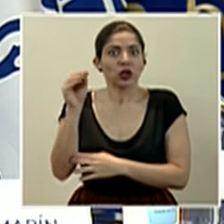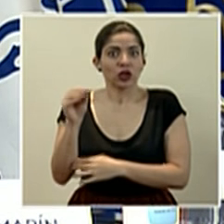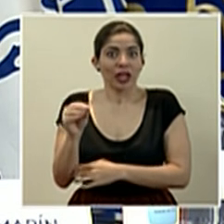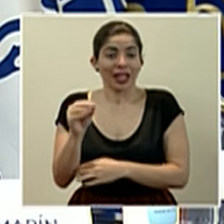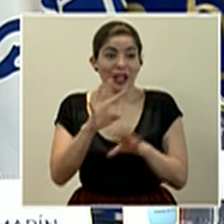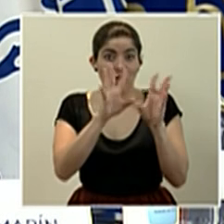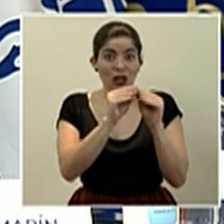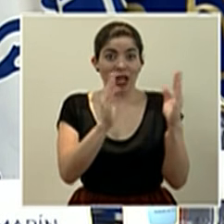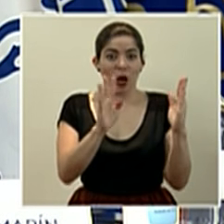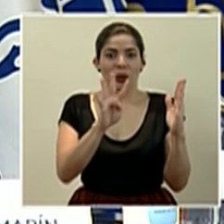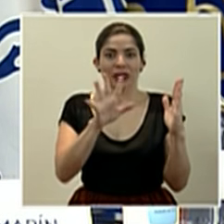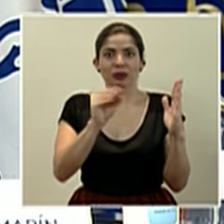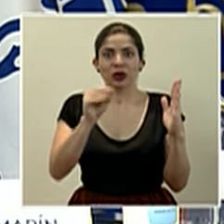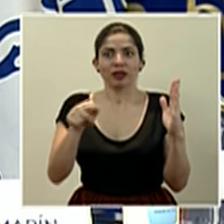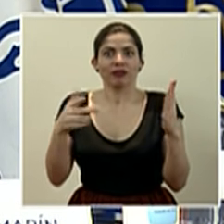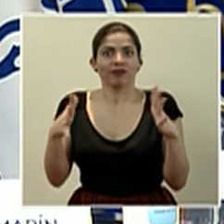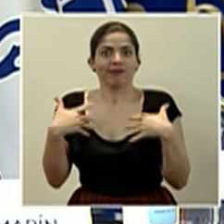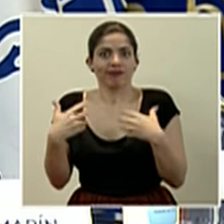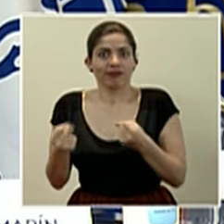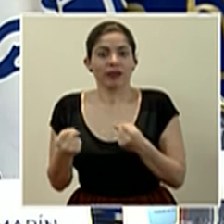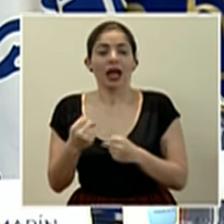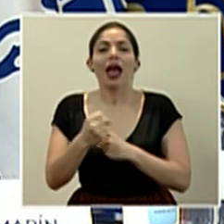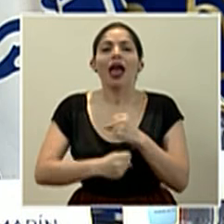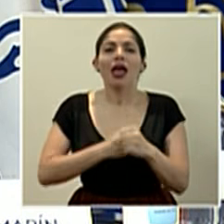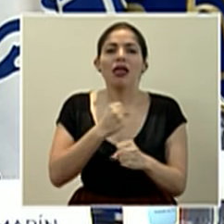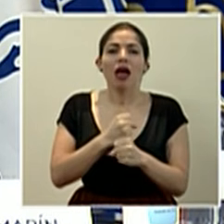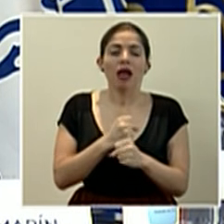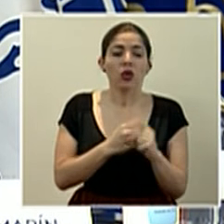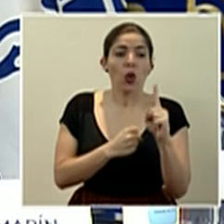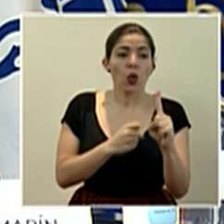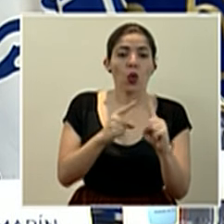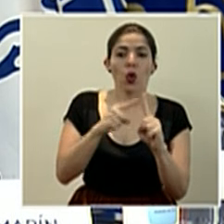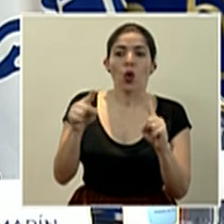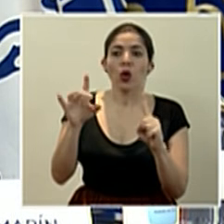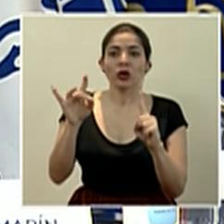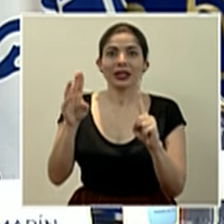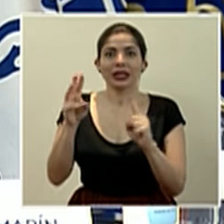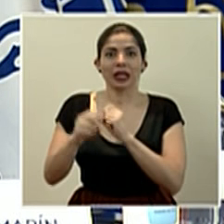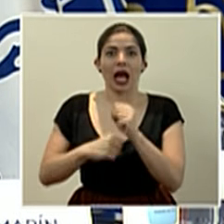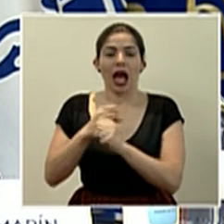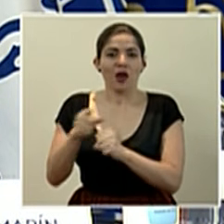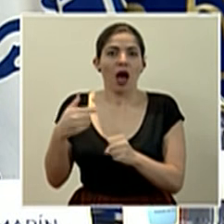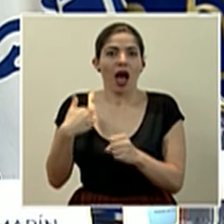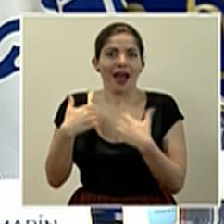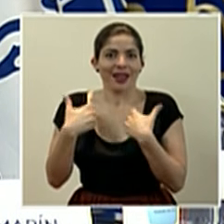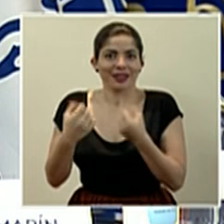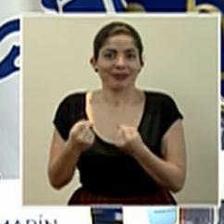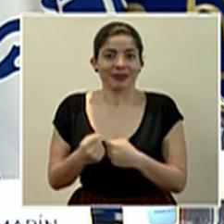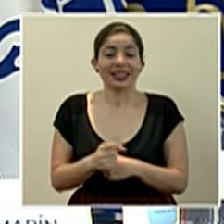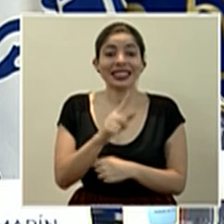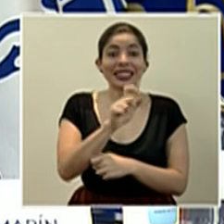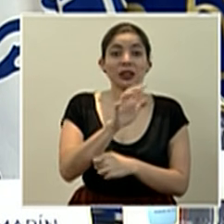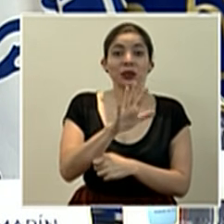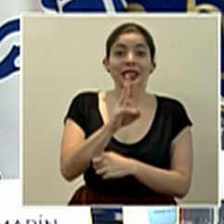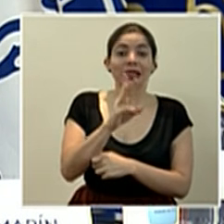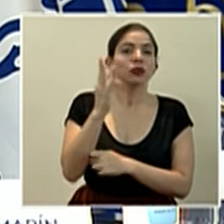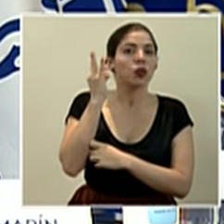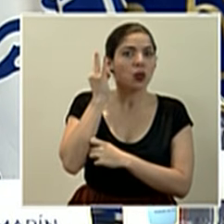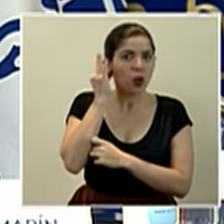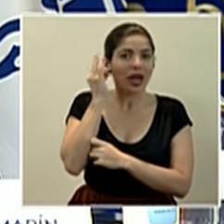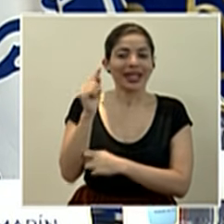del total. El rango de edad es de 1 a los 86 años, de los cuales 156 son mujeres